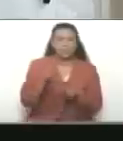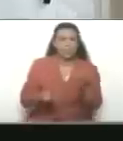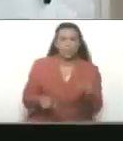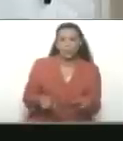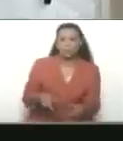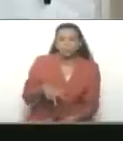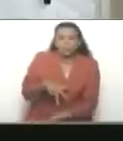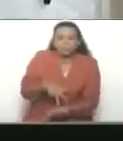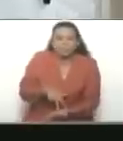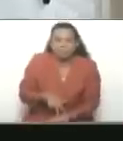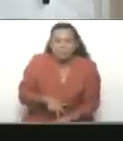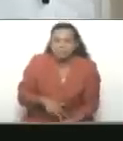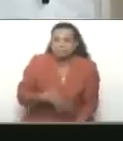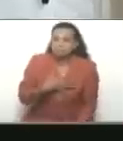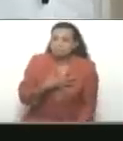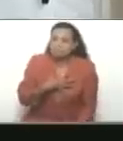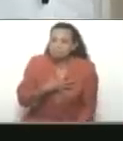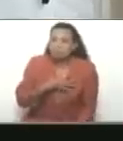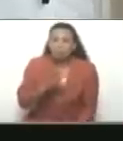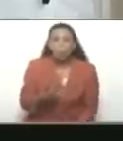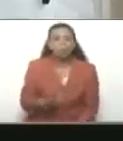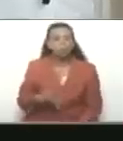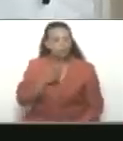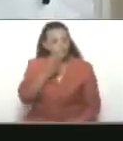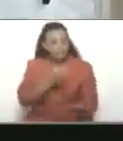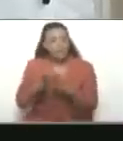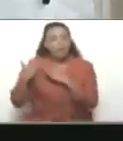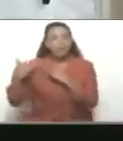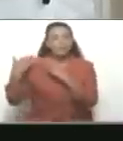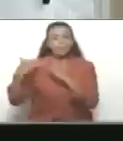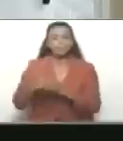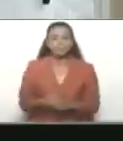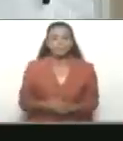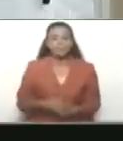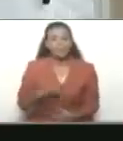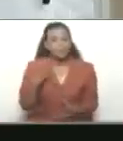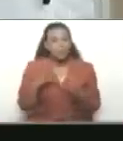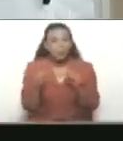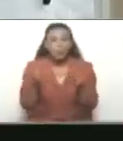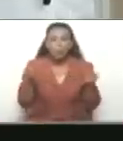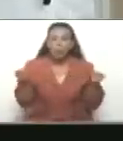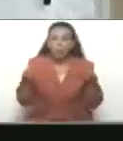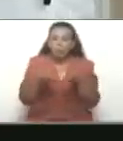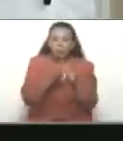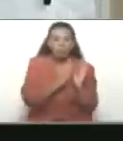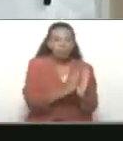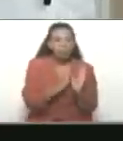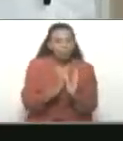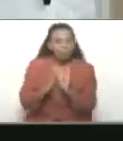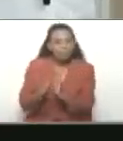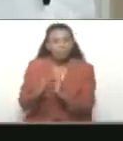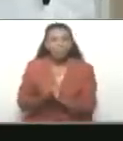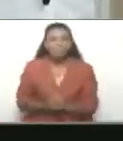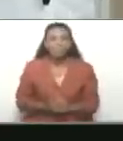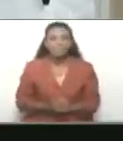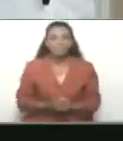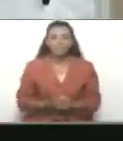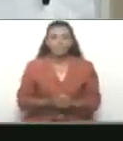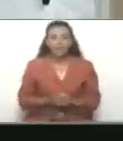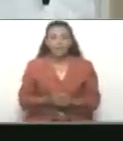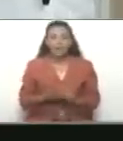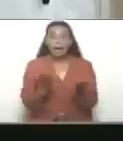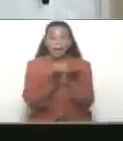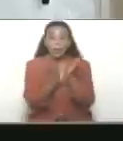morir de la tristeza y un pueblo que se levantó en fe y en Esperanza aquí estamos todos organizados señor presidente nuestros